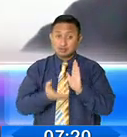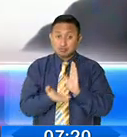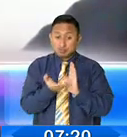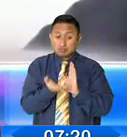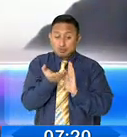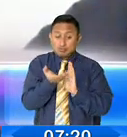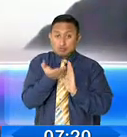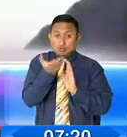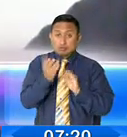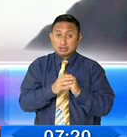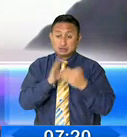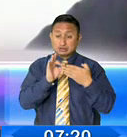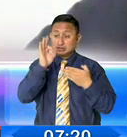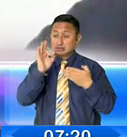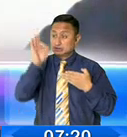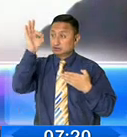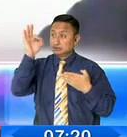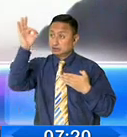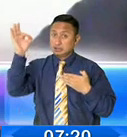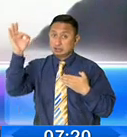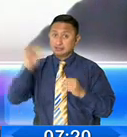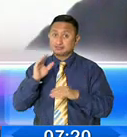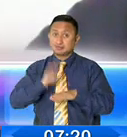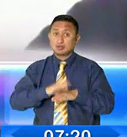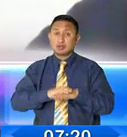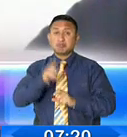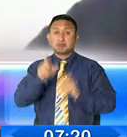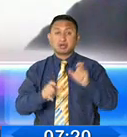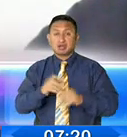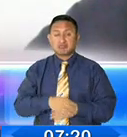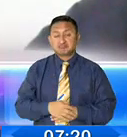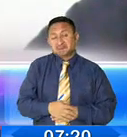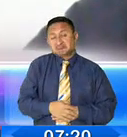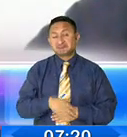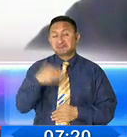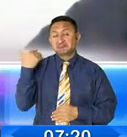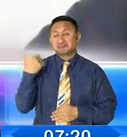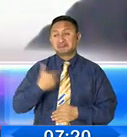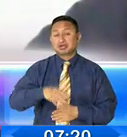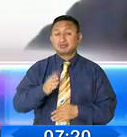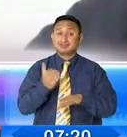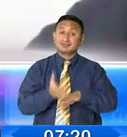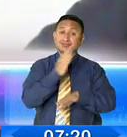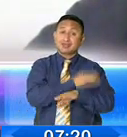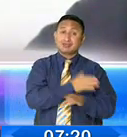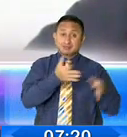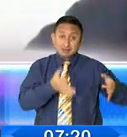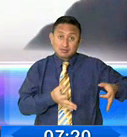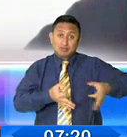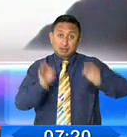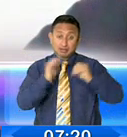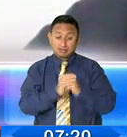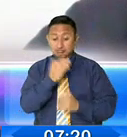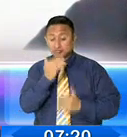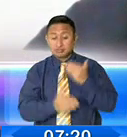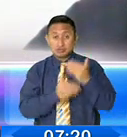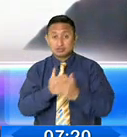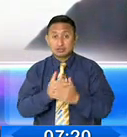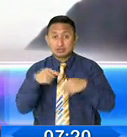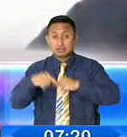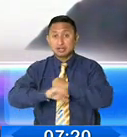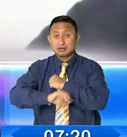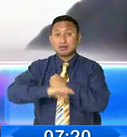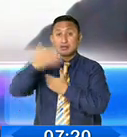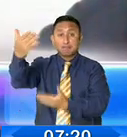muy importante, fruto de la relajación desde Carnaval y luego pues la campaña